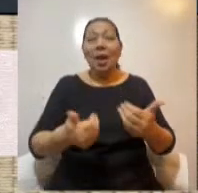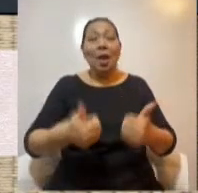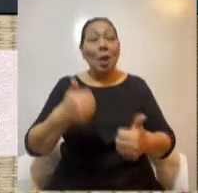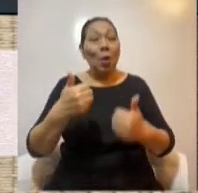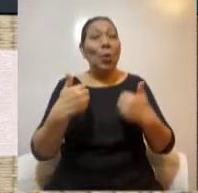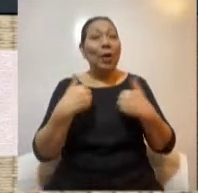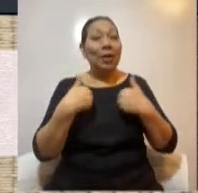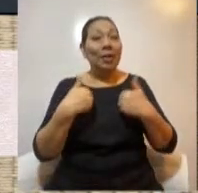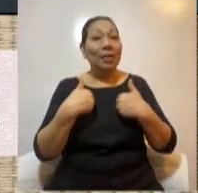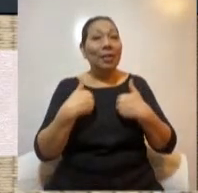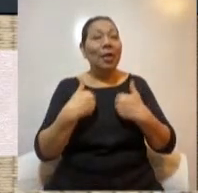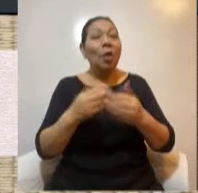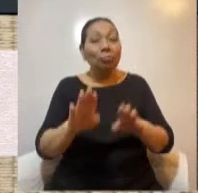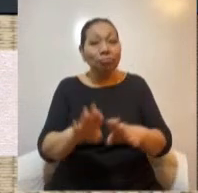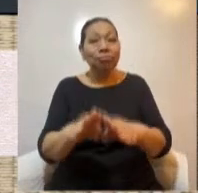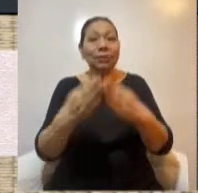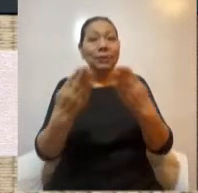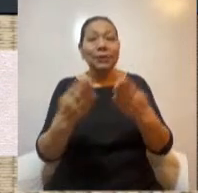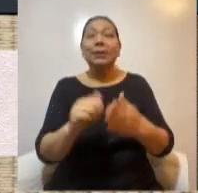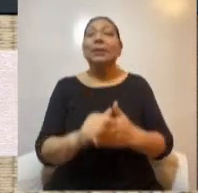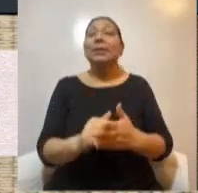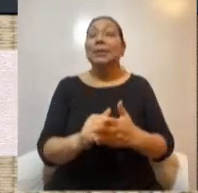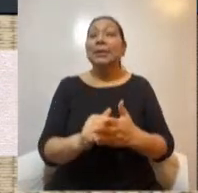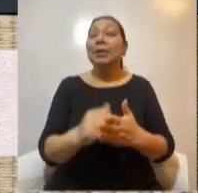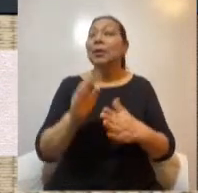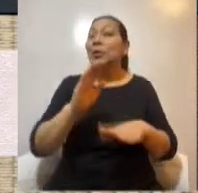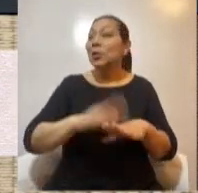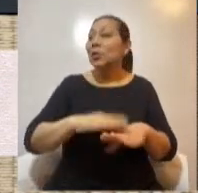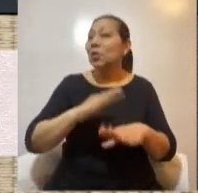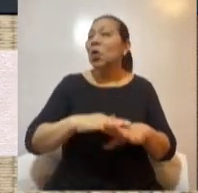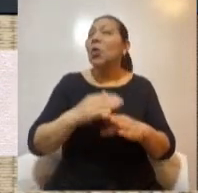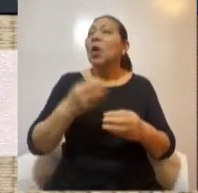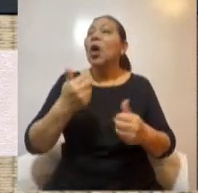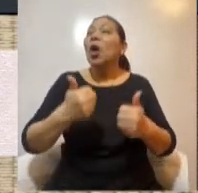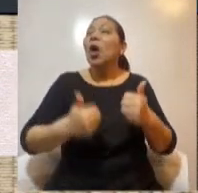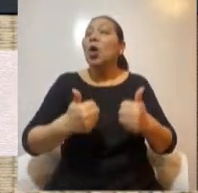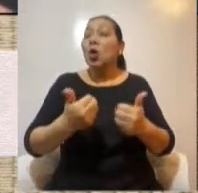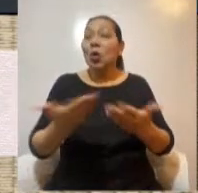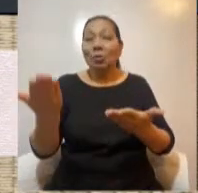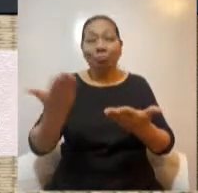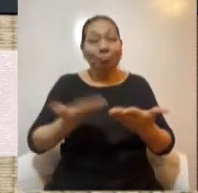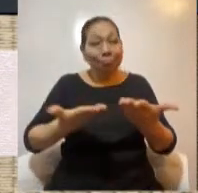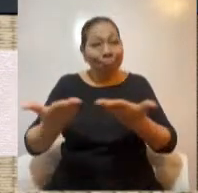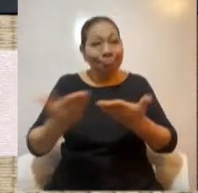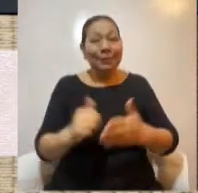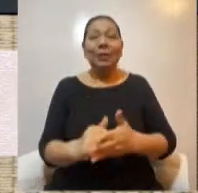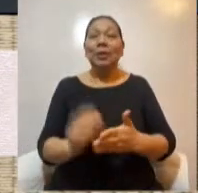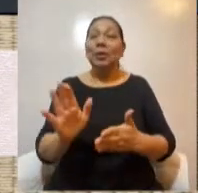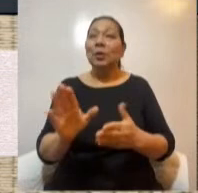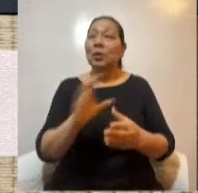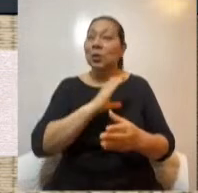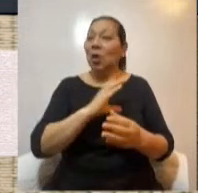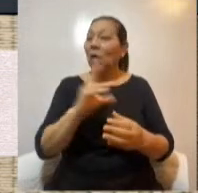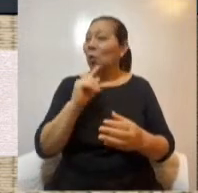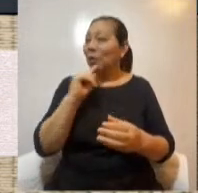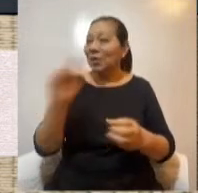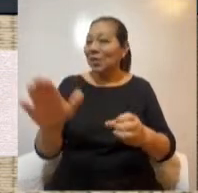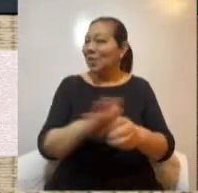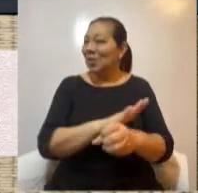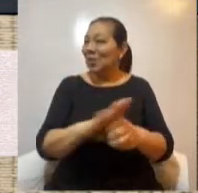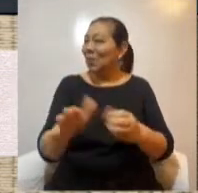situaciones en las cuales debemos reabrir la deliberación sobre cómo debería estar regulada una conducta. Es decir,